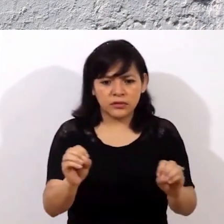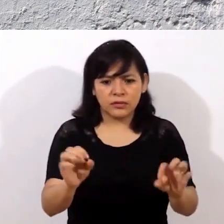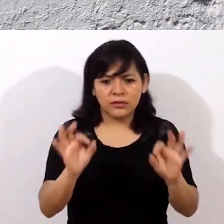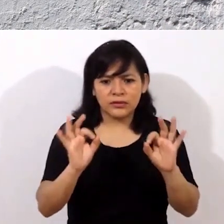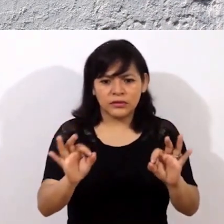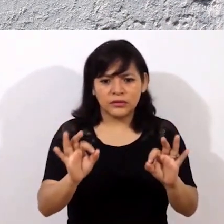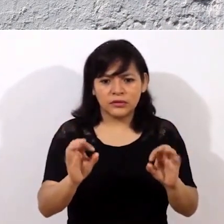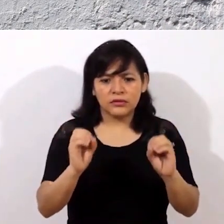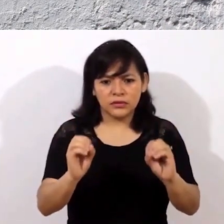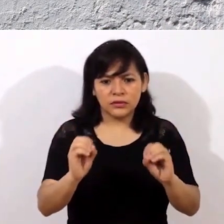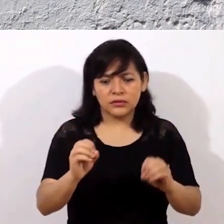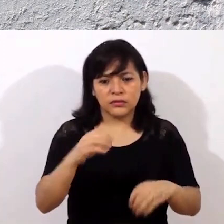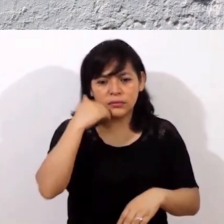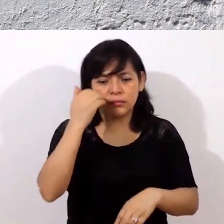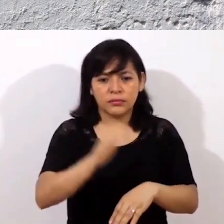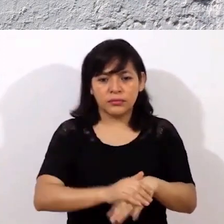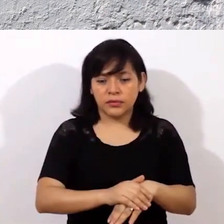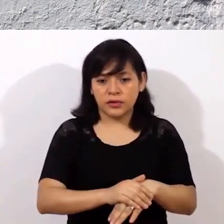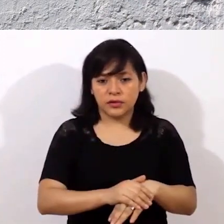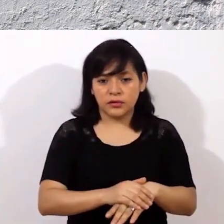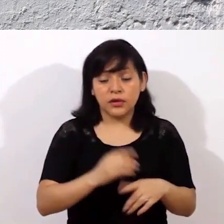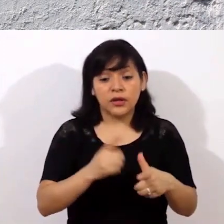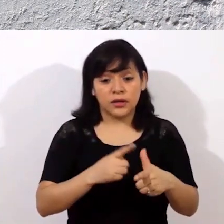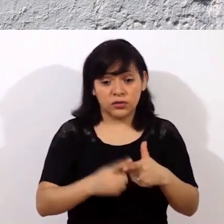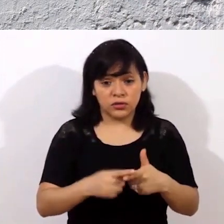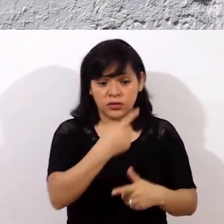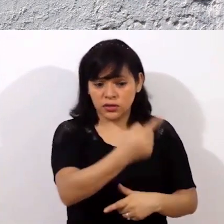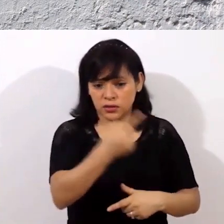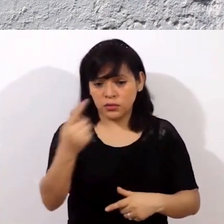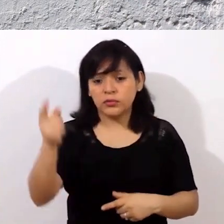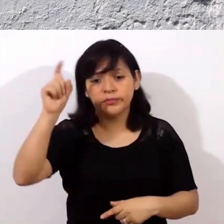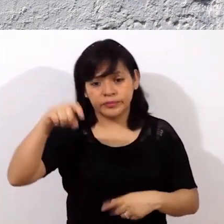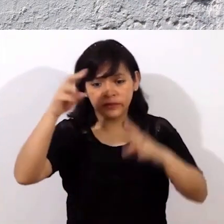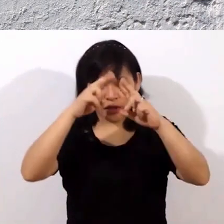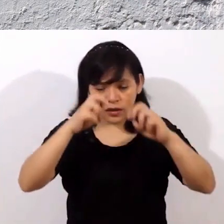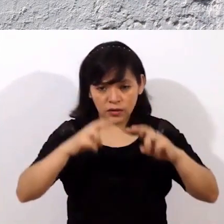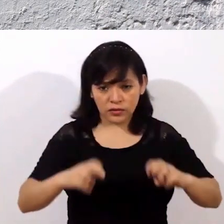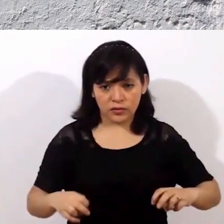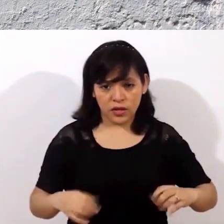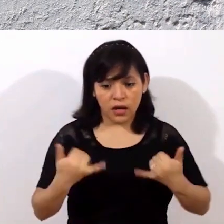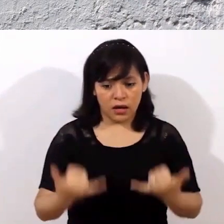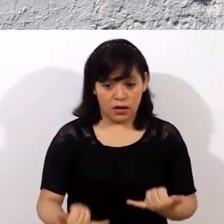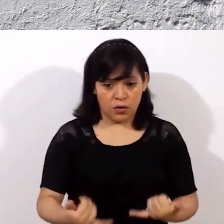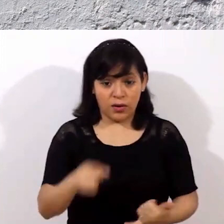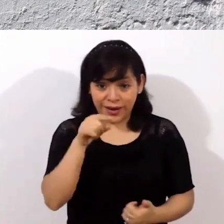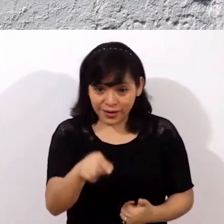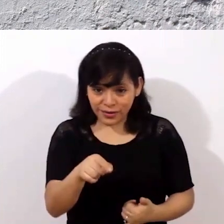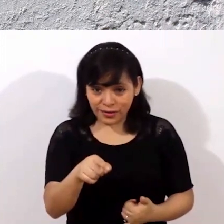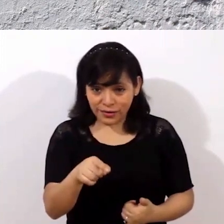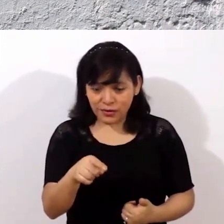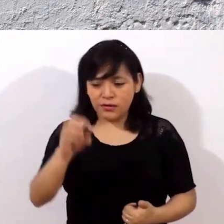4 y todo el libro de Oseas trae la profecía indicando de que el castigo, el mal momento,